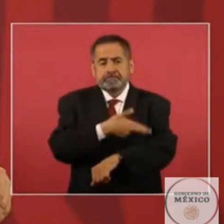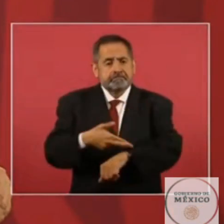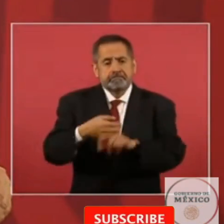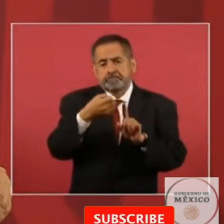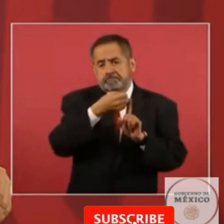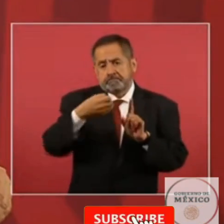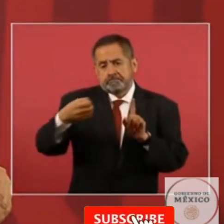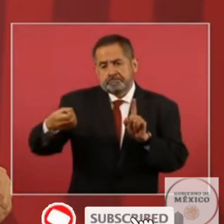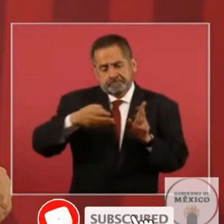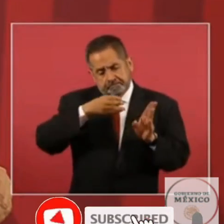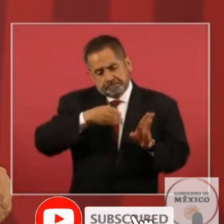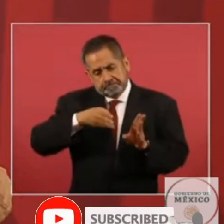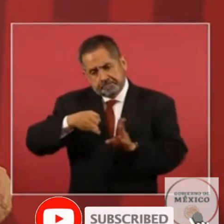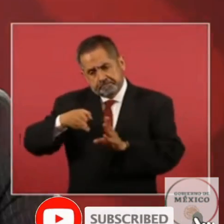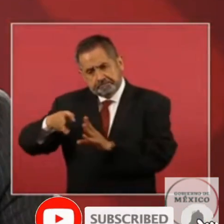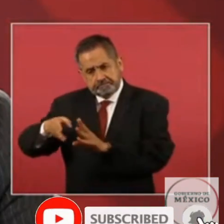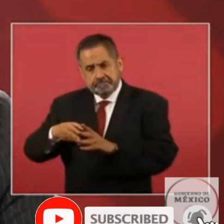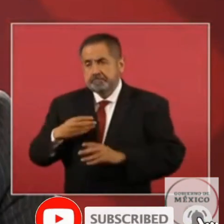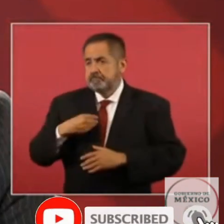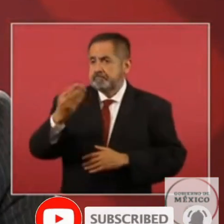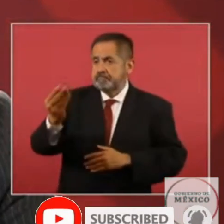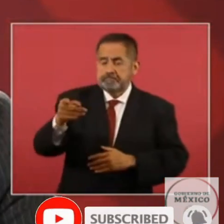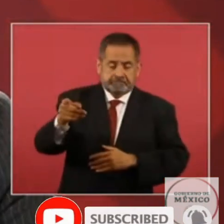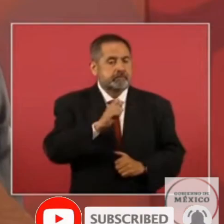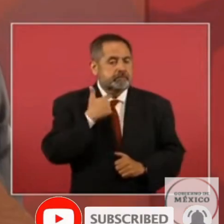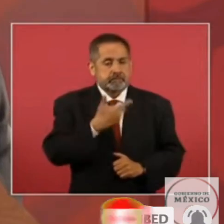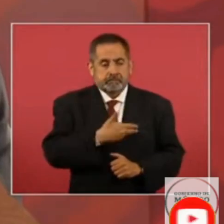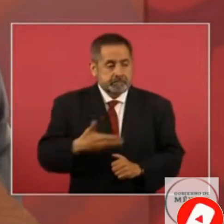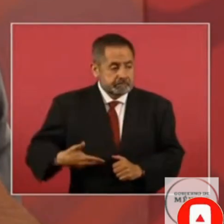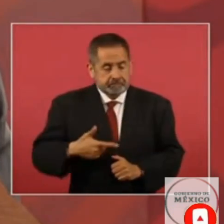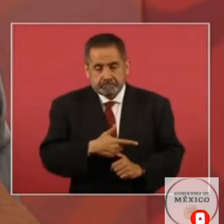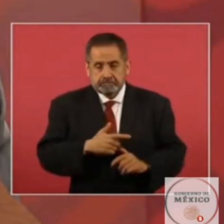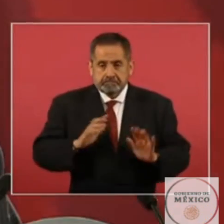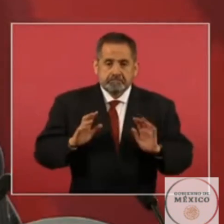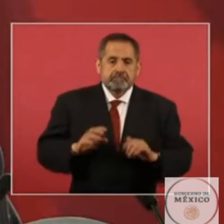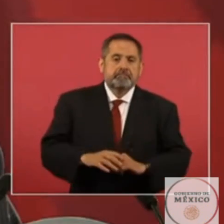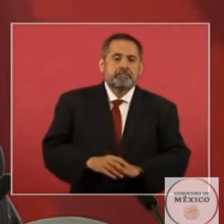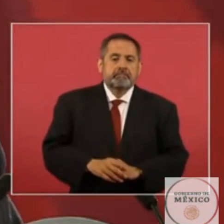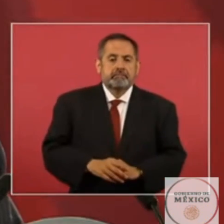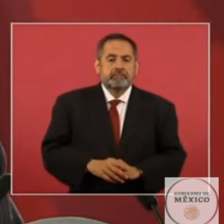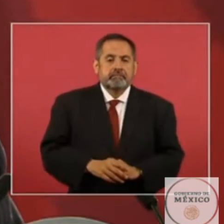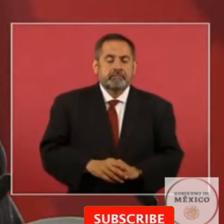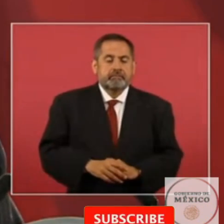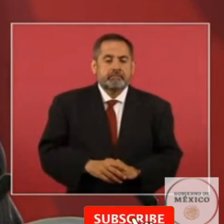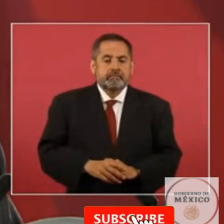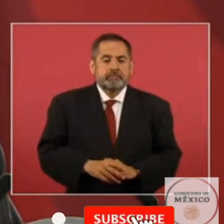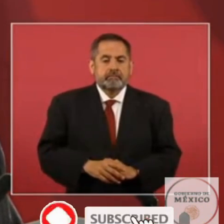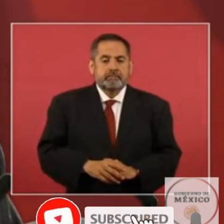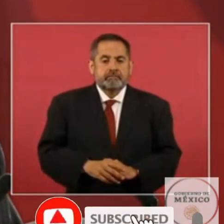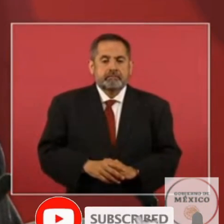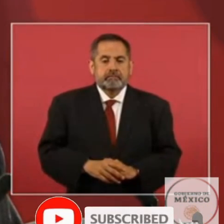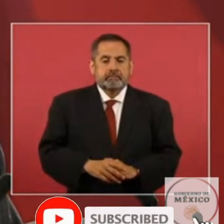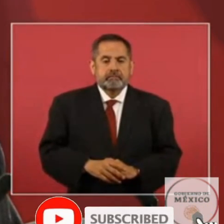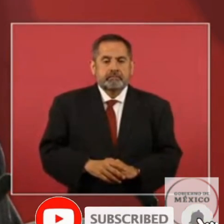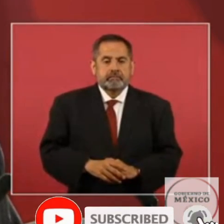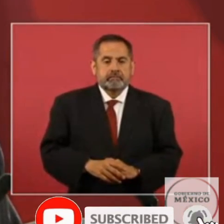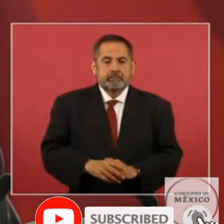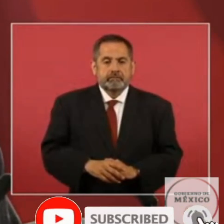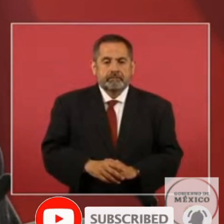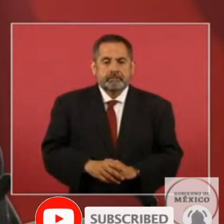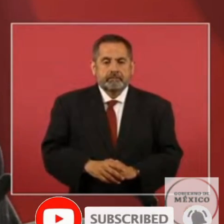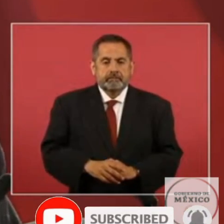números de personas en las listas de personas bloqueadas, nadie da